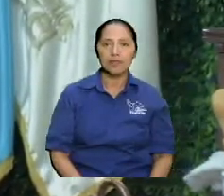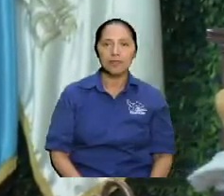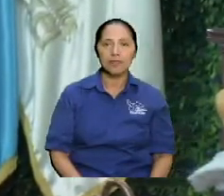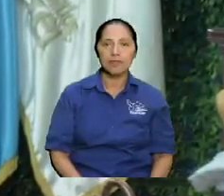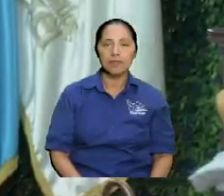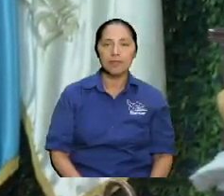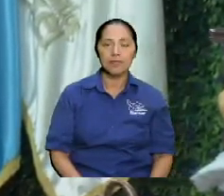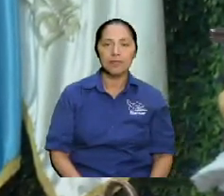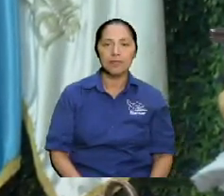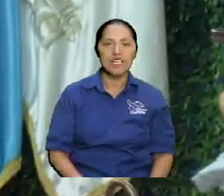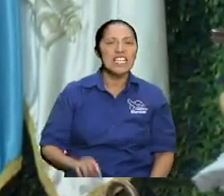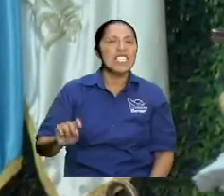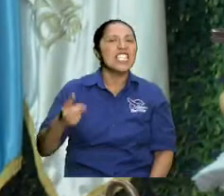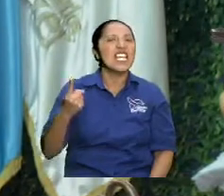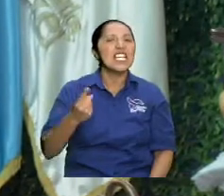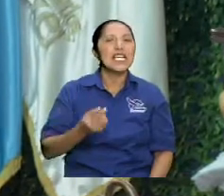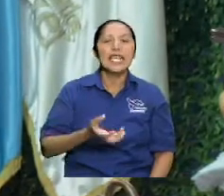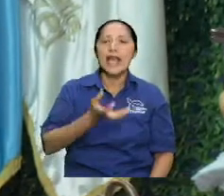es el pan de pobres?